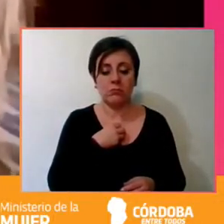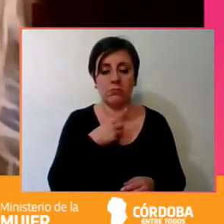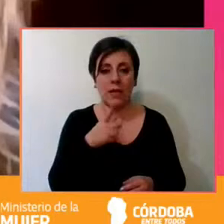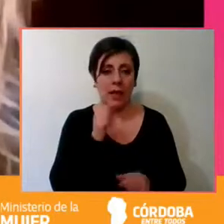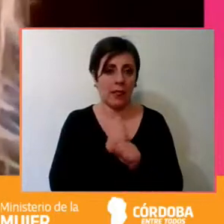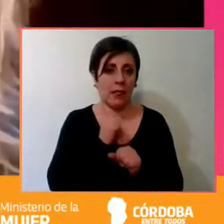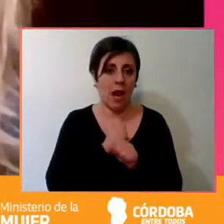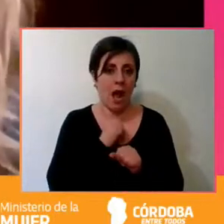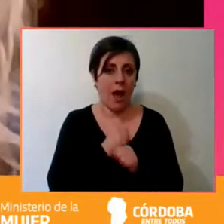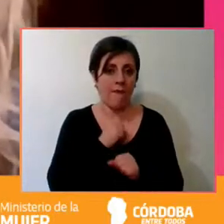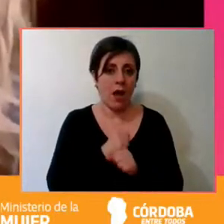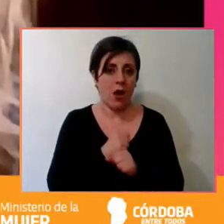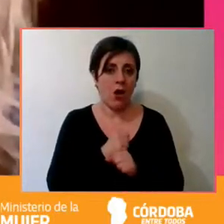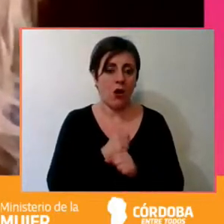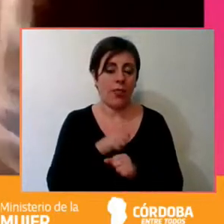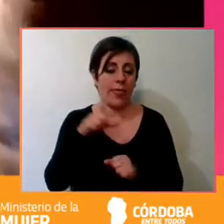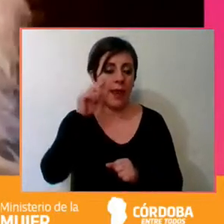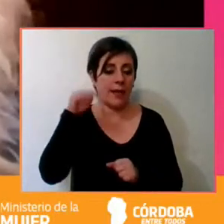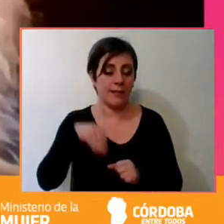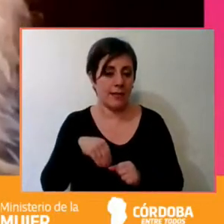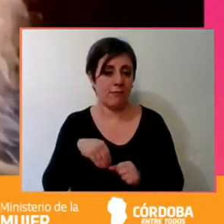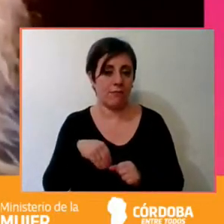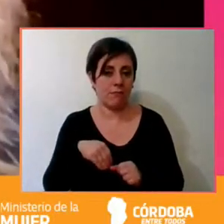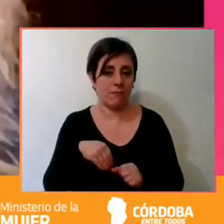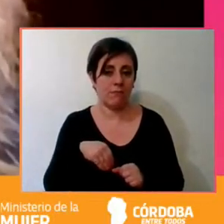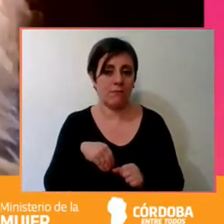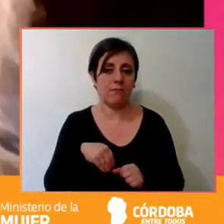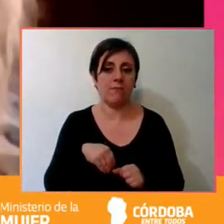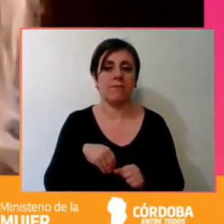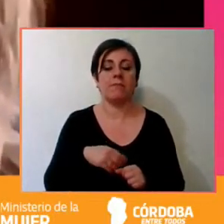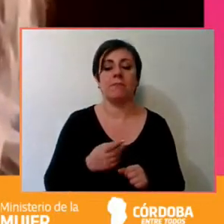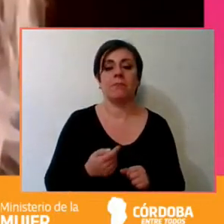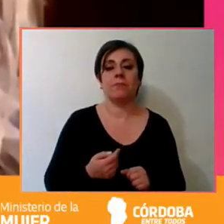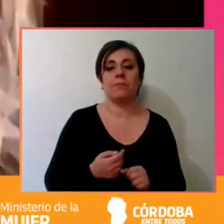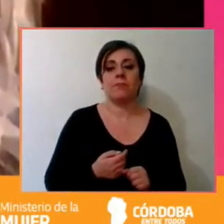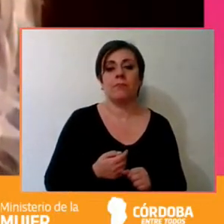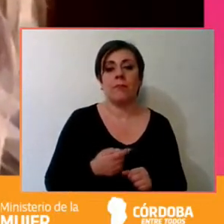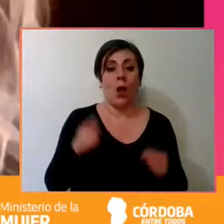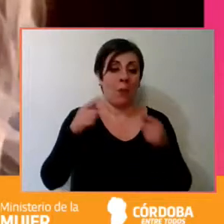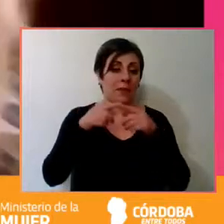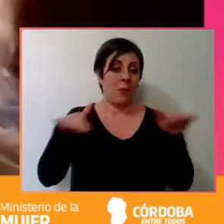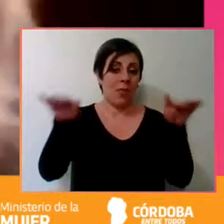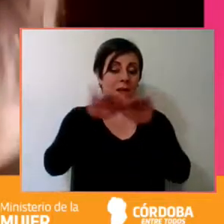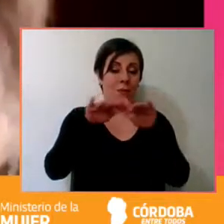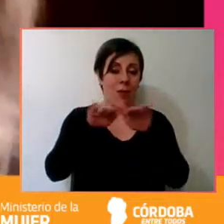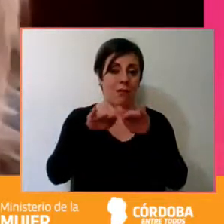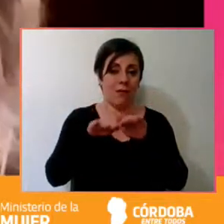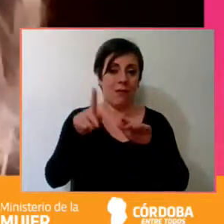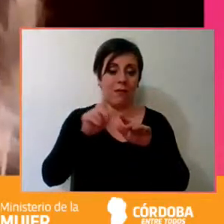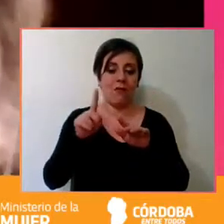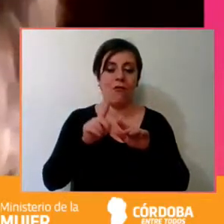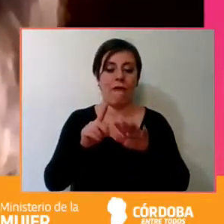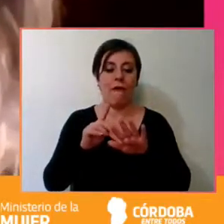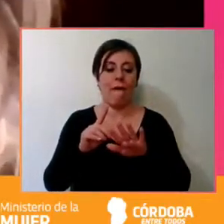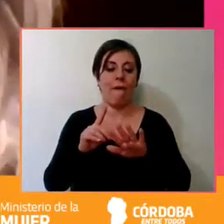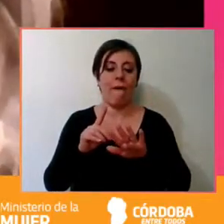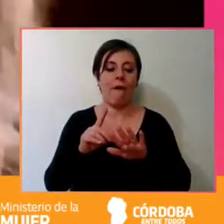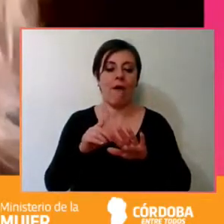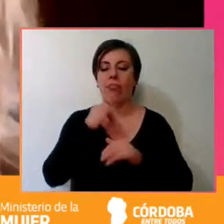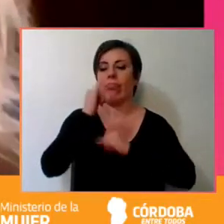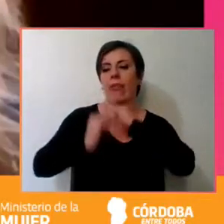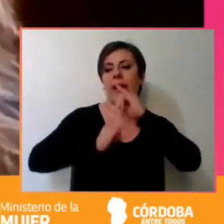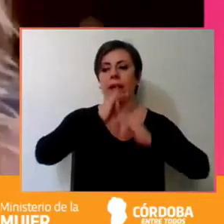trabajo que hacemos desde la CIM y desde las arquitecturas de igualdad es una vocación no descriptiva. O sea, nosotros no estamos